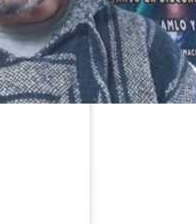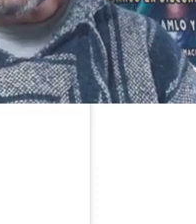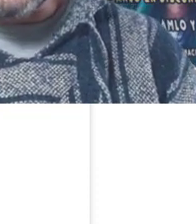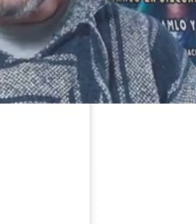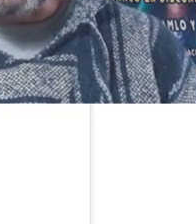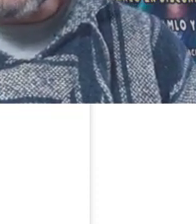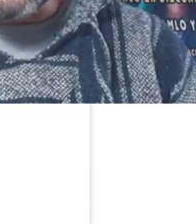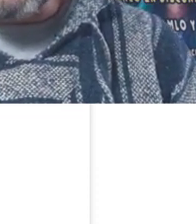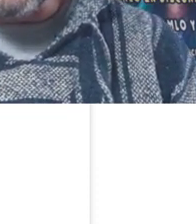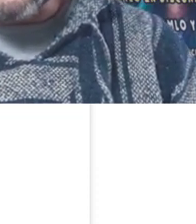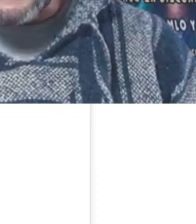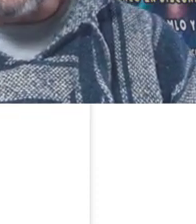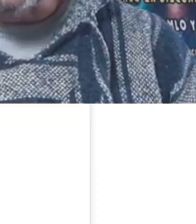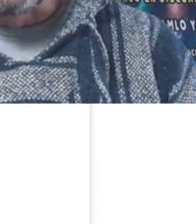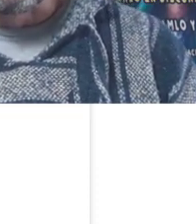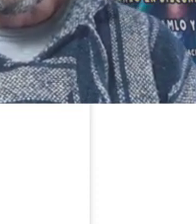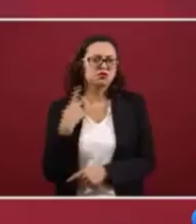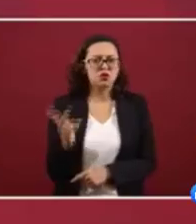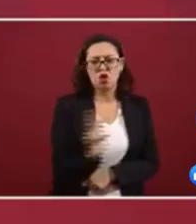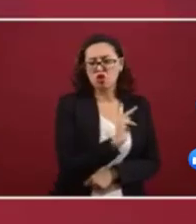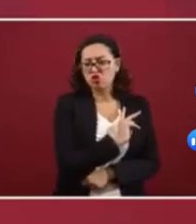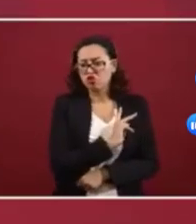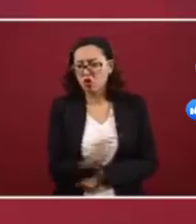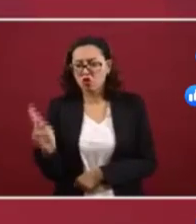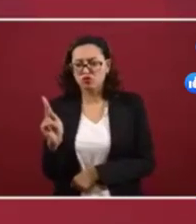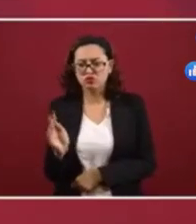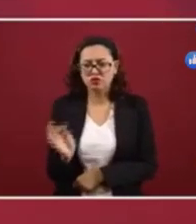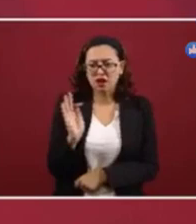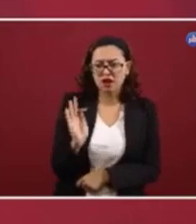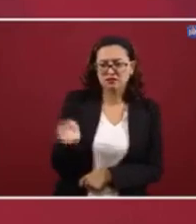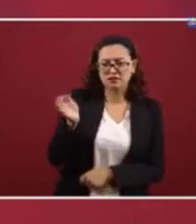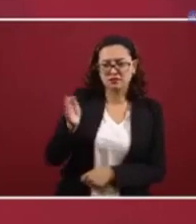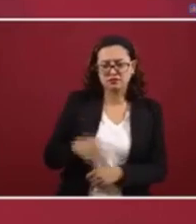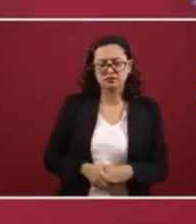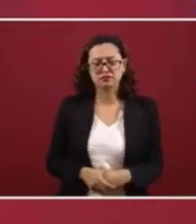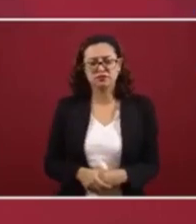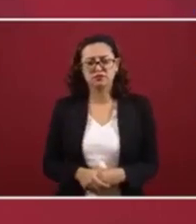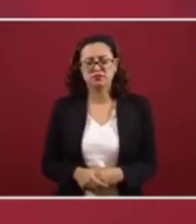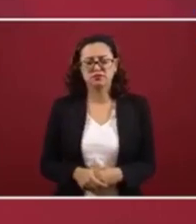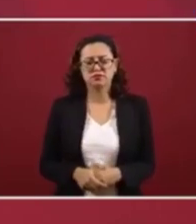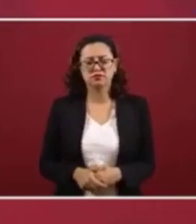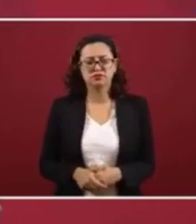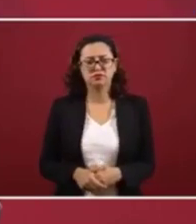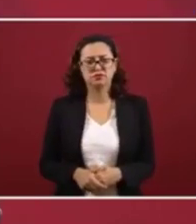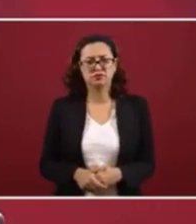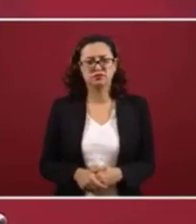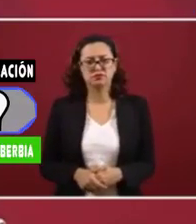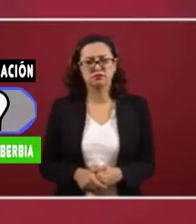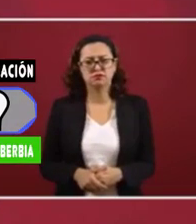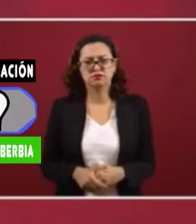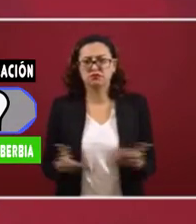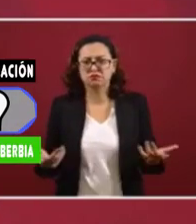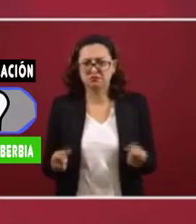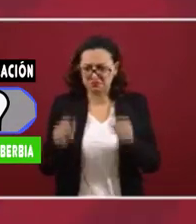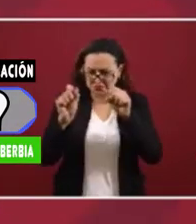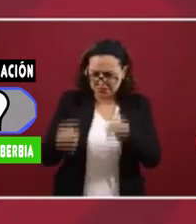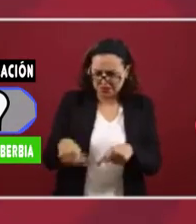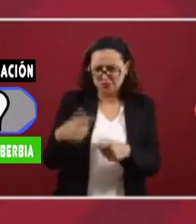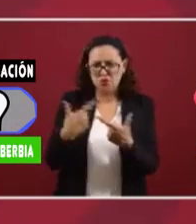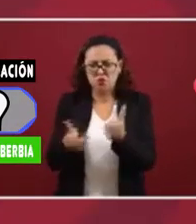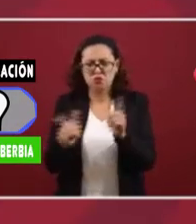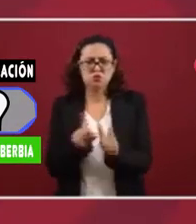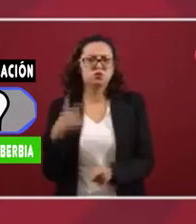nuestro presidente andrés manuel lópez obrador empezando por el pan